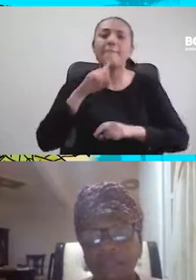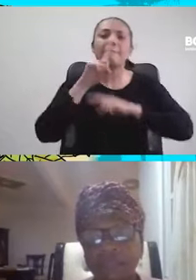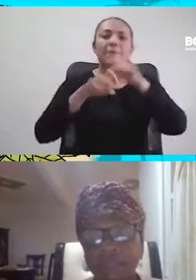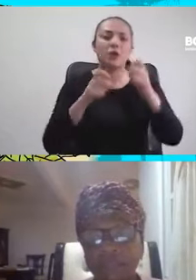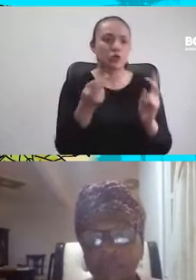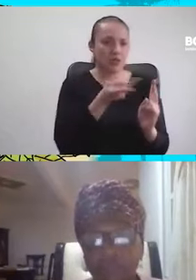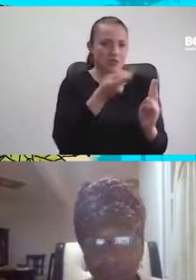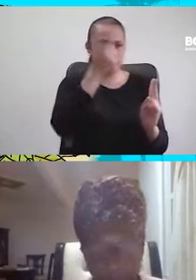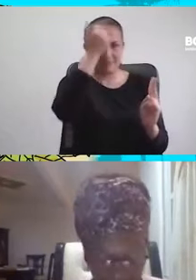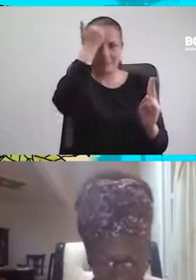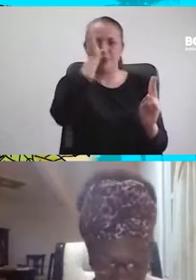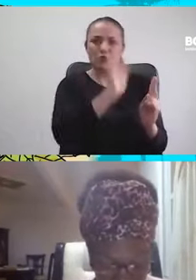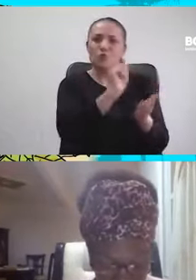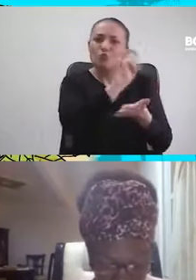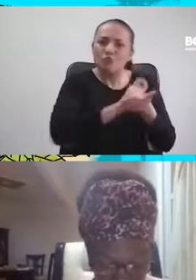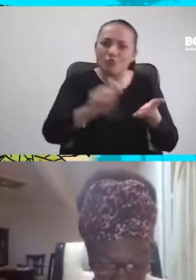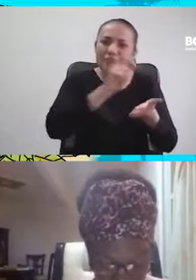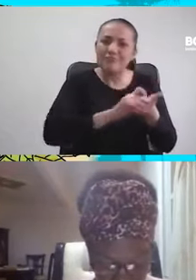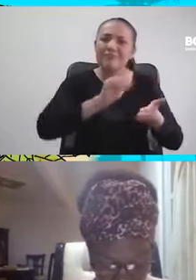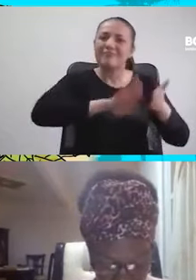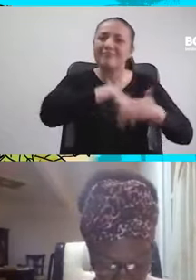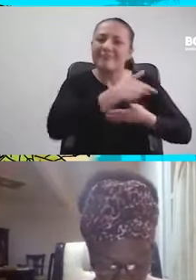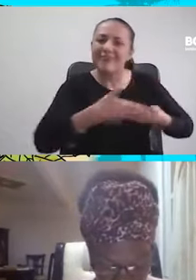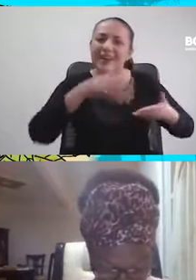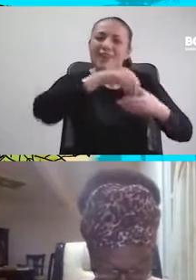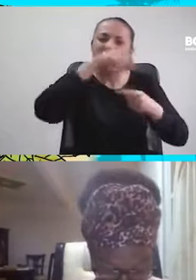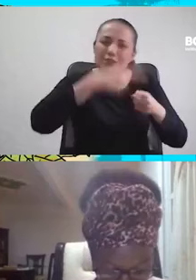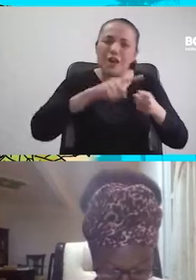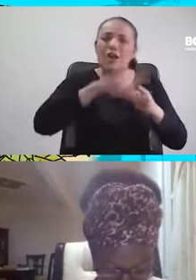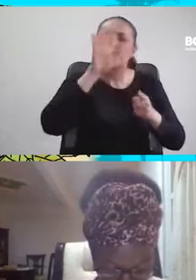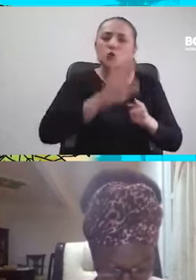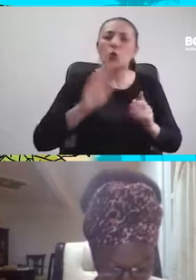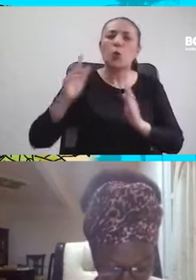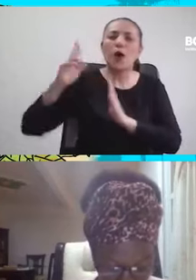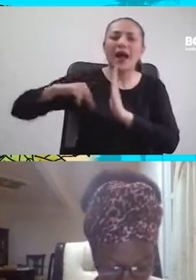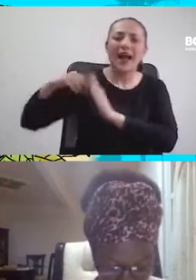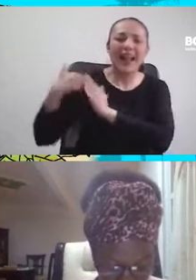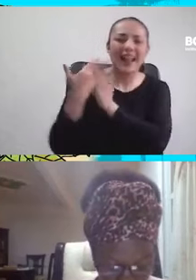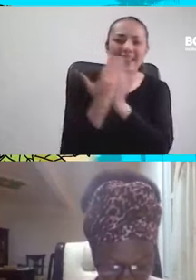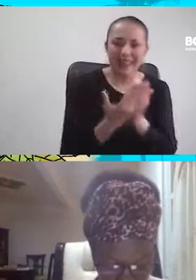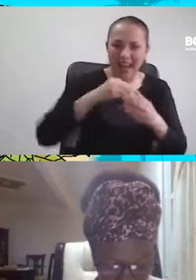maestros escritores de la literatura palenquera. Espero ver